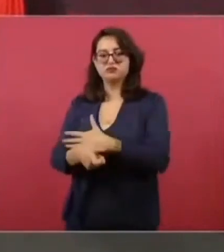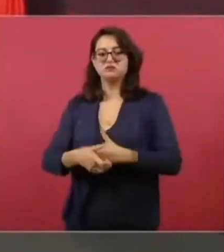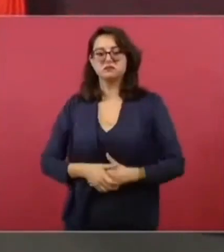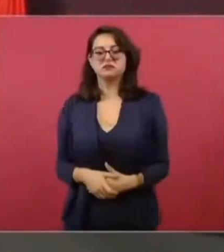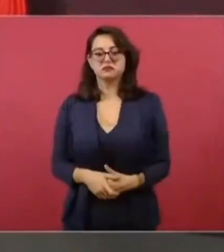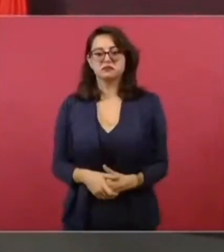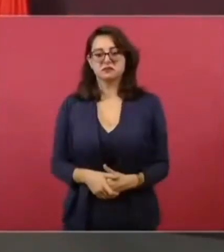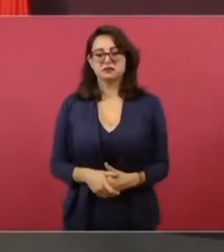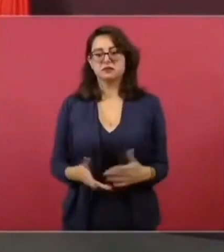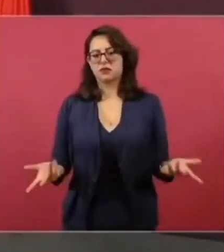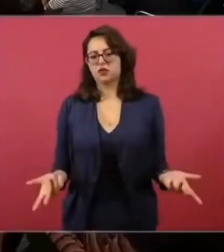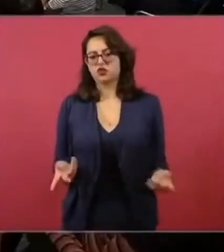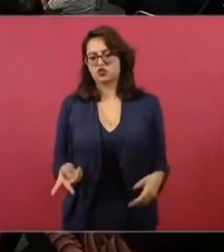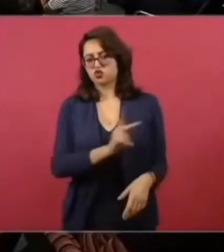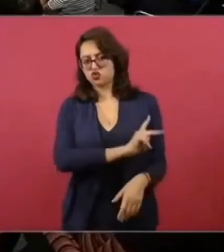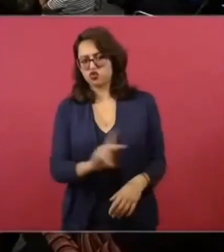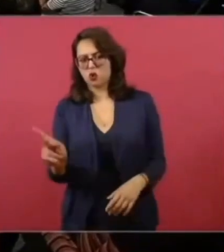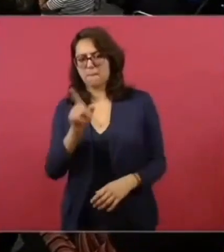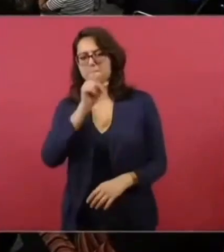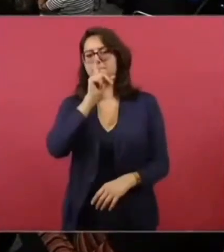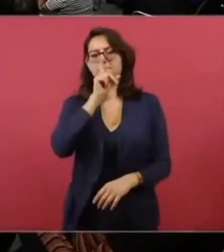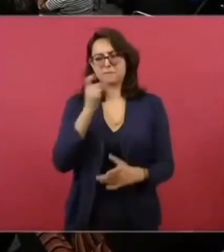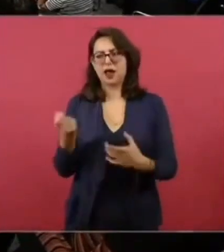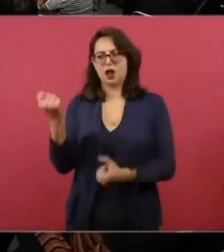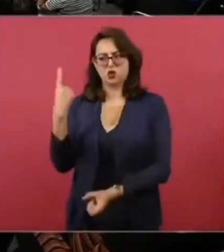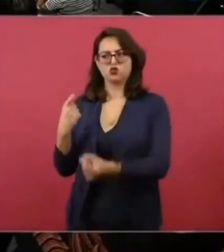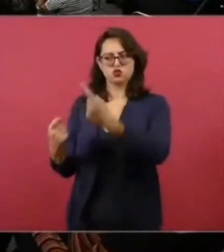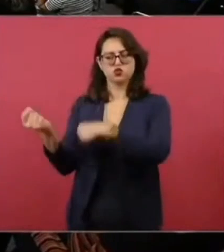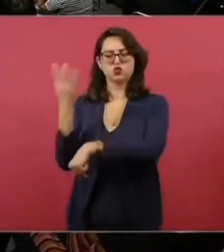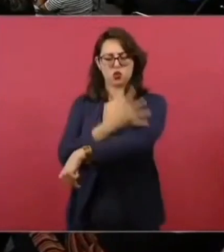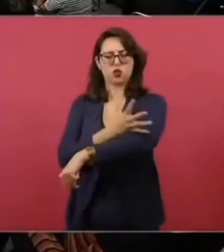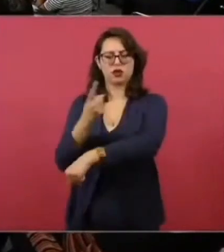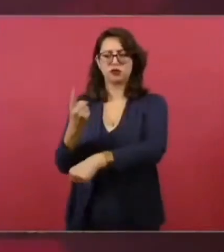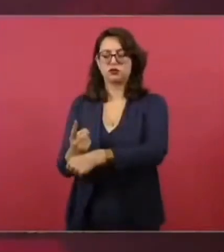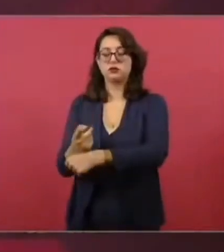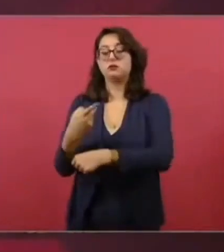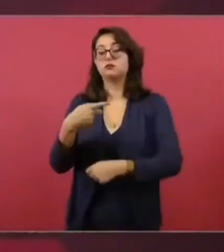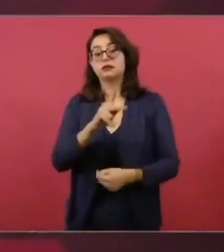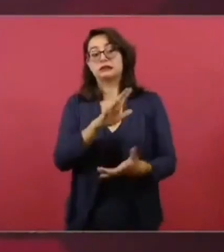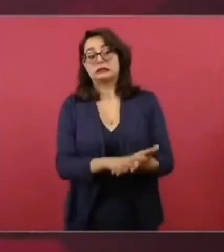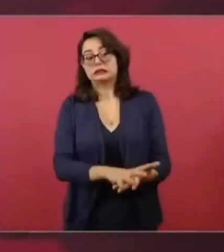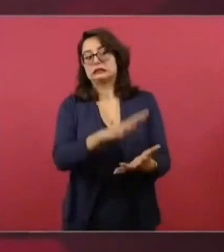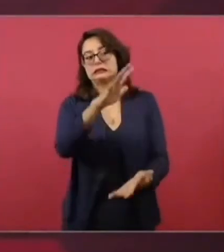luego, siempre hay honrosas excepciones, pero sí a la